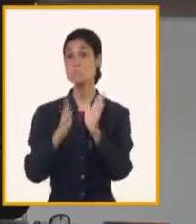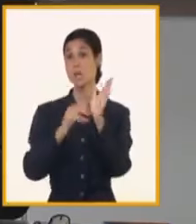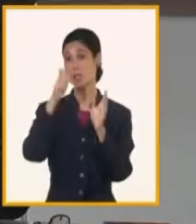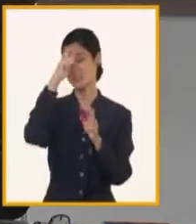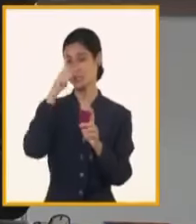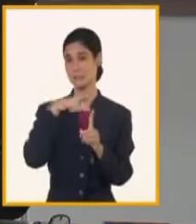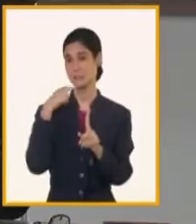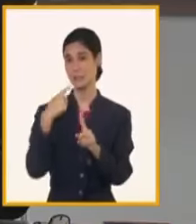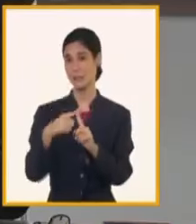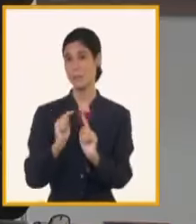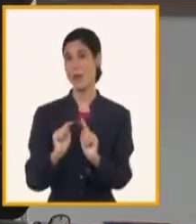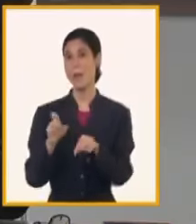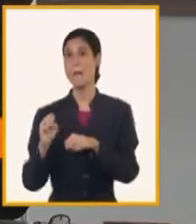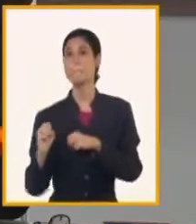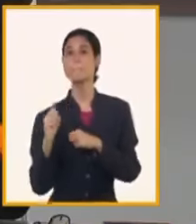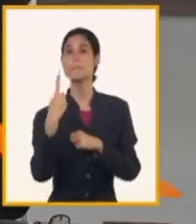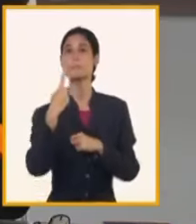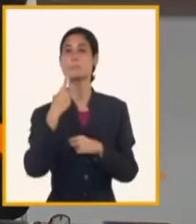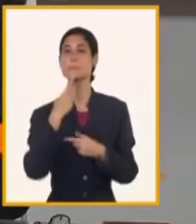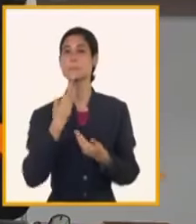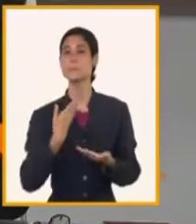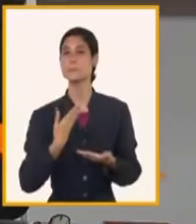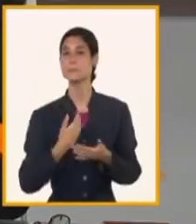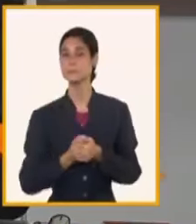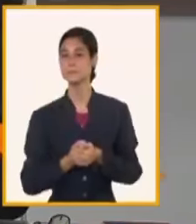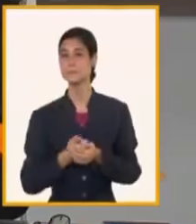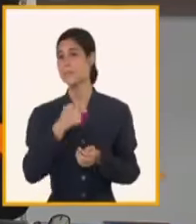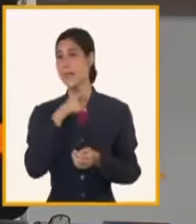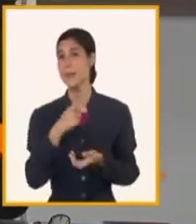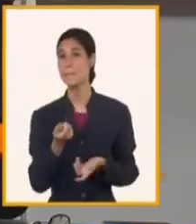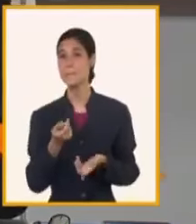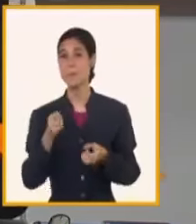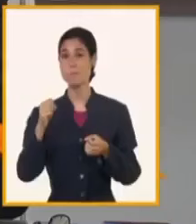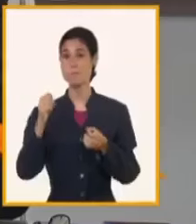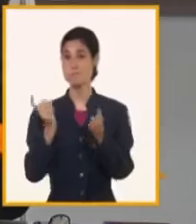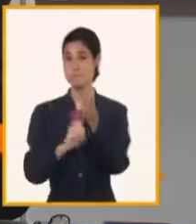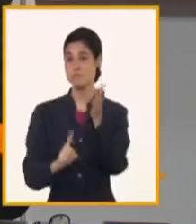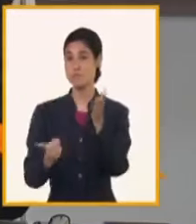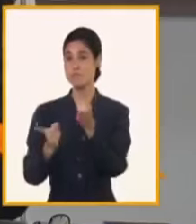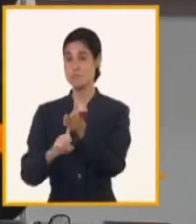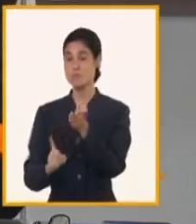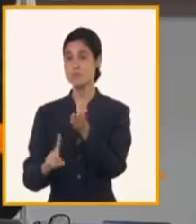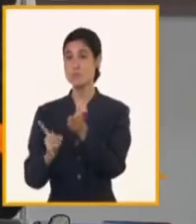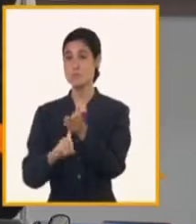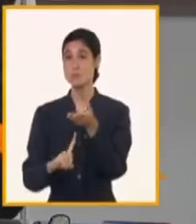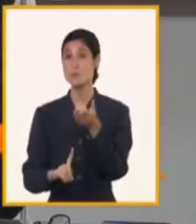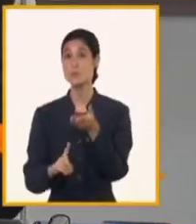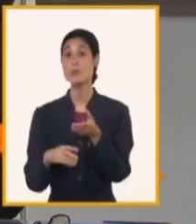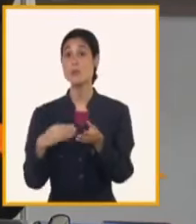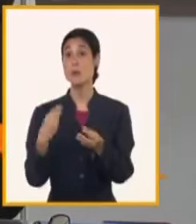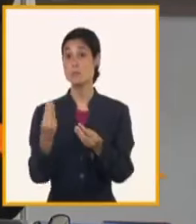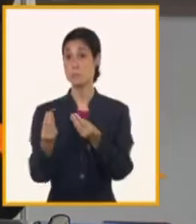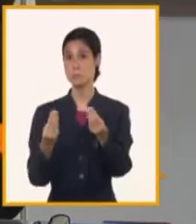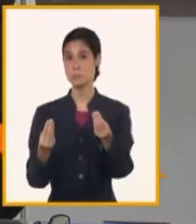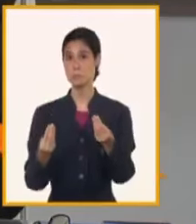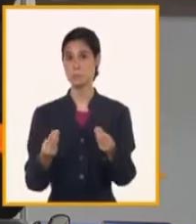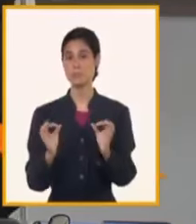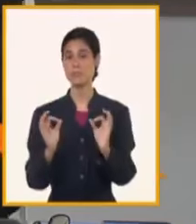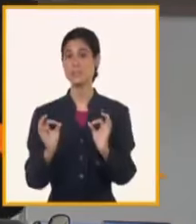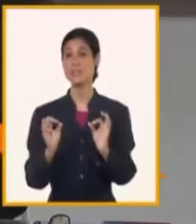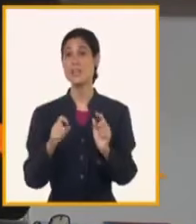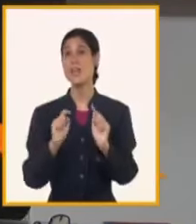necesariamente tenemos que ir a recuperar la generación de distribuida levantar la disponibilidad de la generación distribuida esa es una una